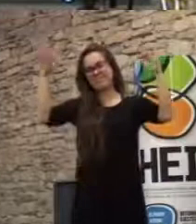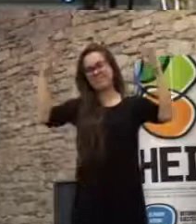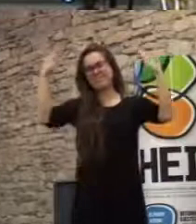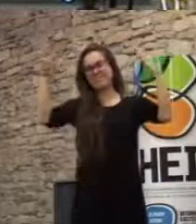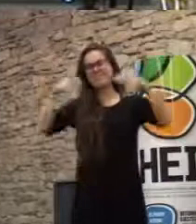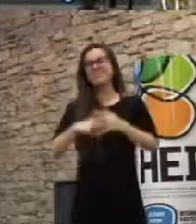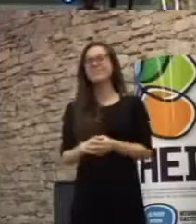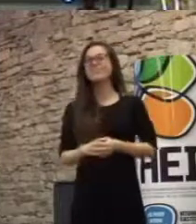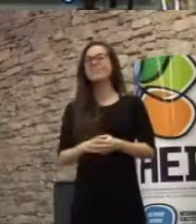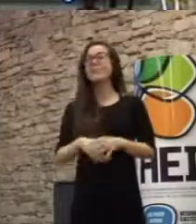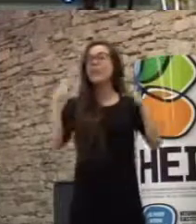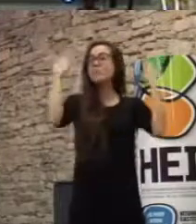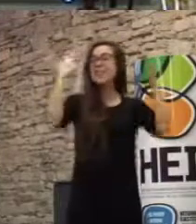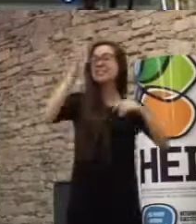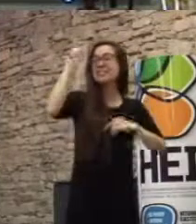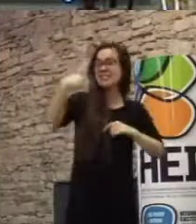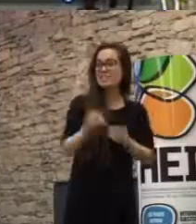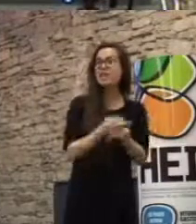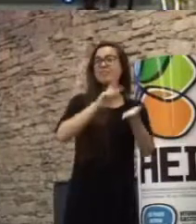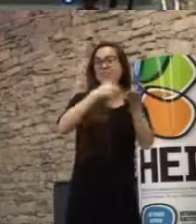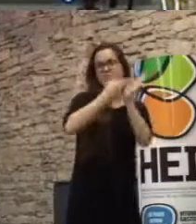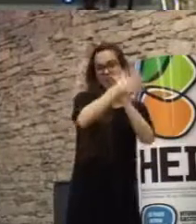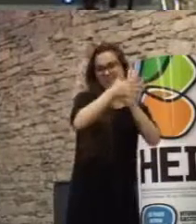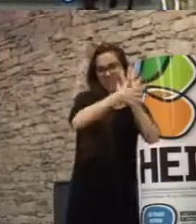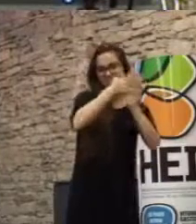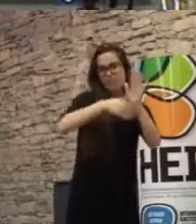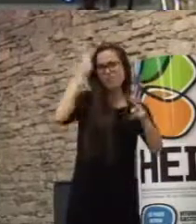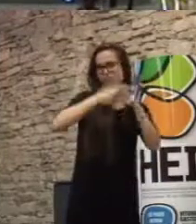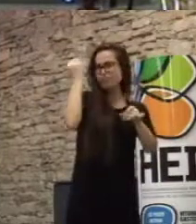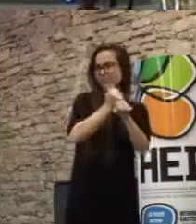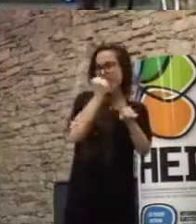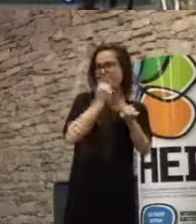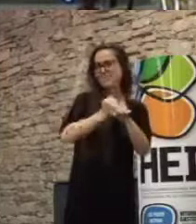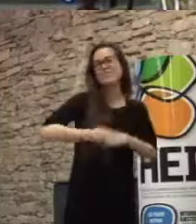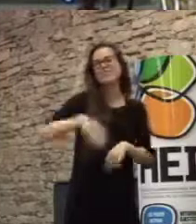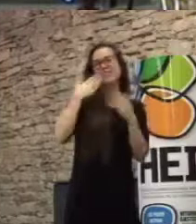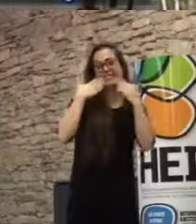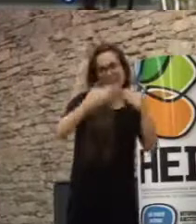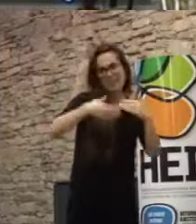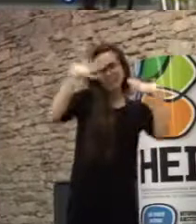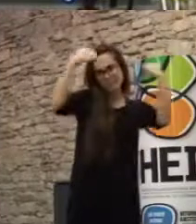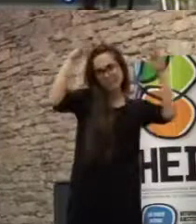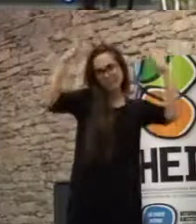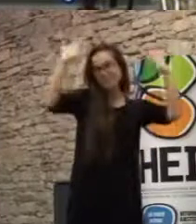y como era una plaza también para nuestra amiga está trabajando bien duro así que para ella